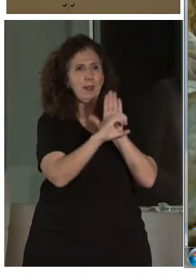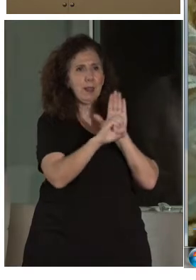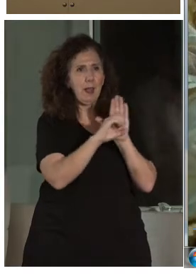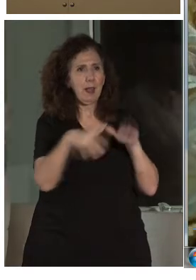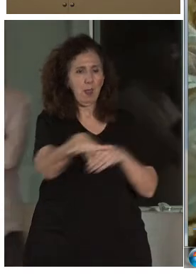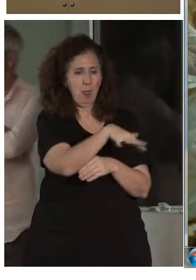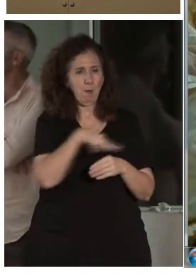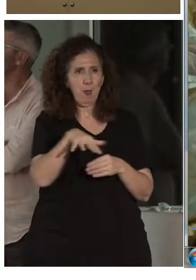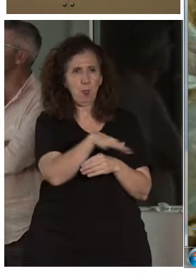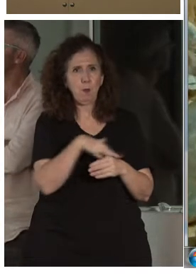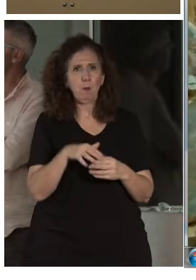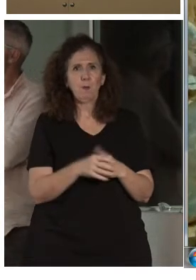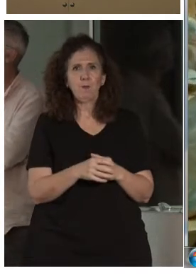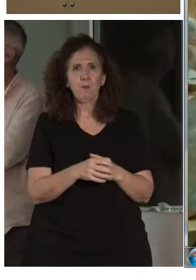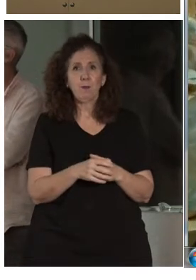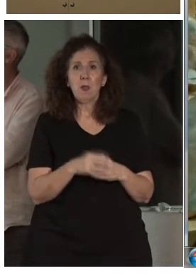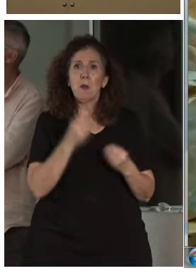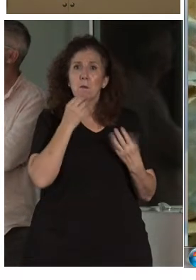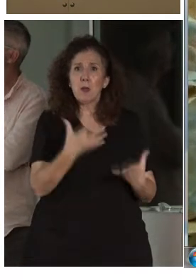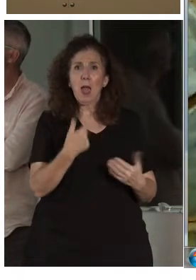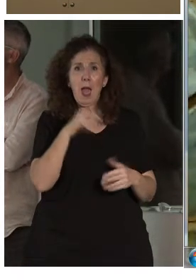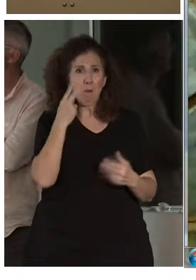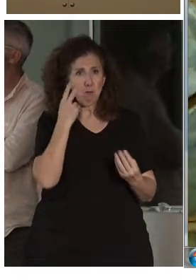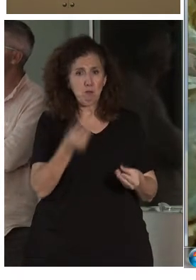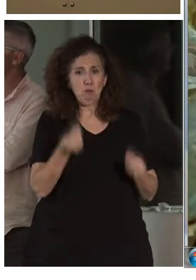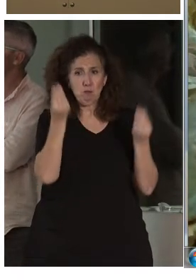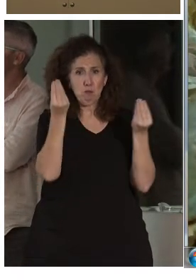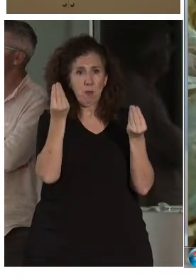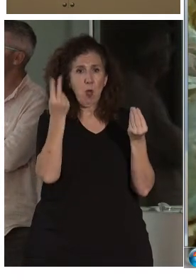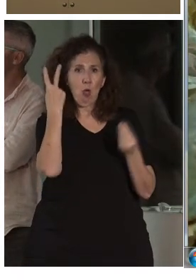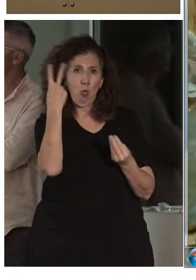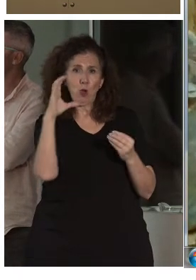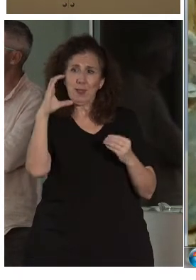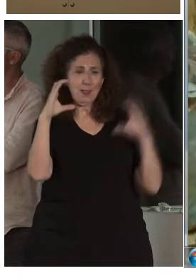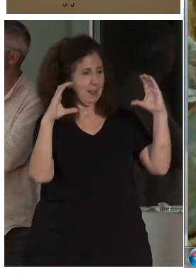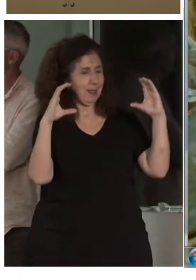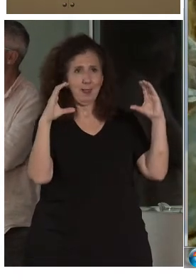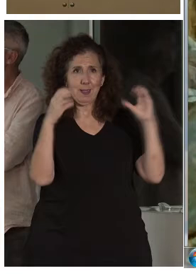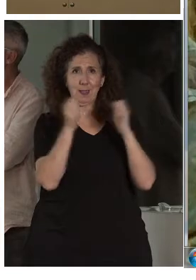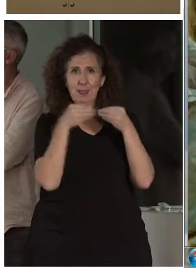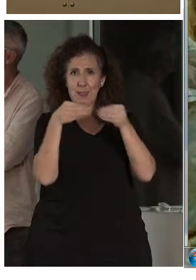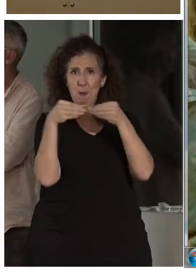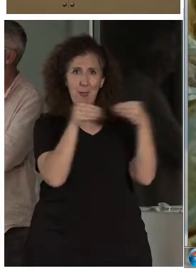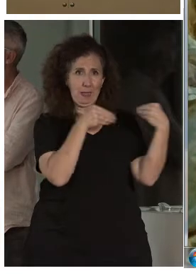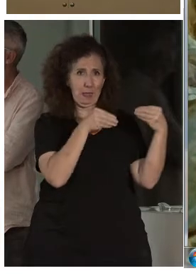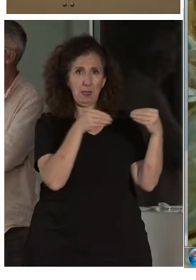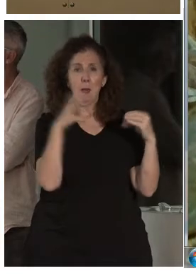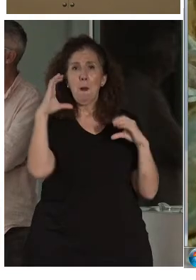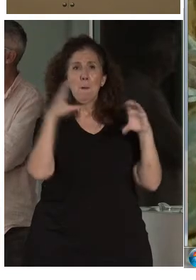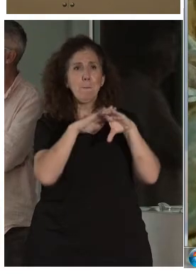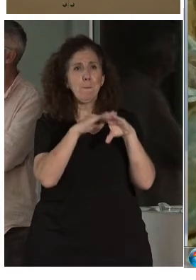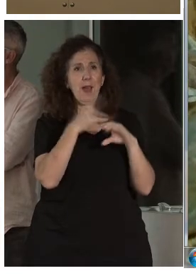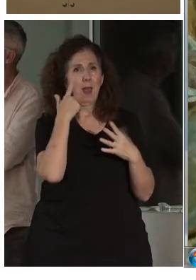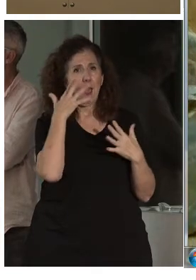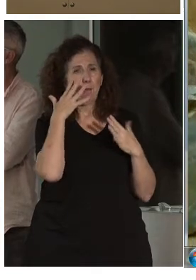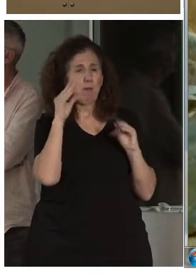término. Bueno, pues aquí tenemos estas dos chapitas para que se identifiquen dos de